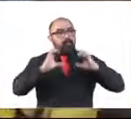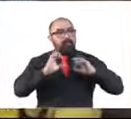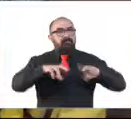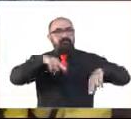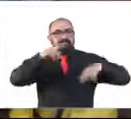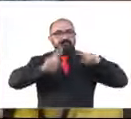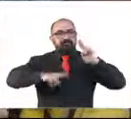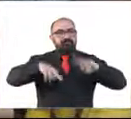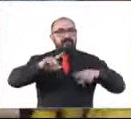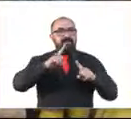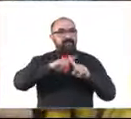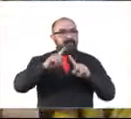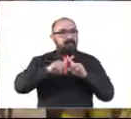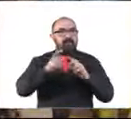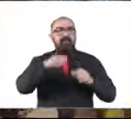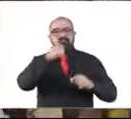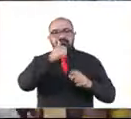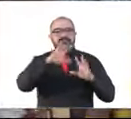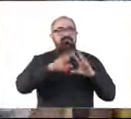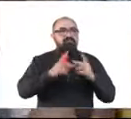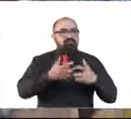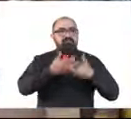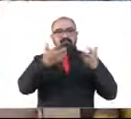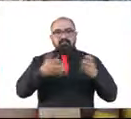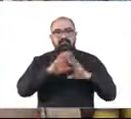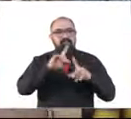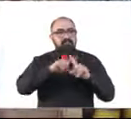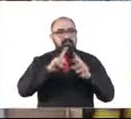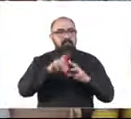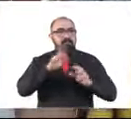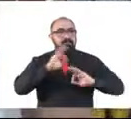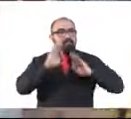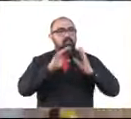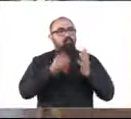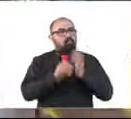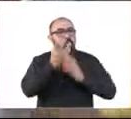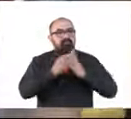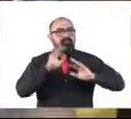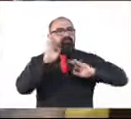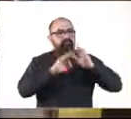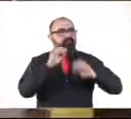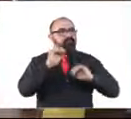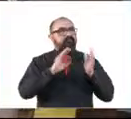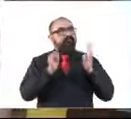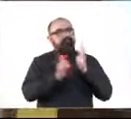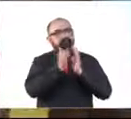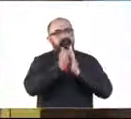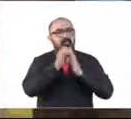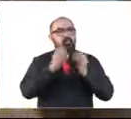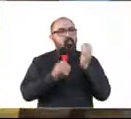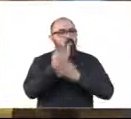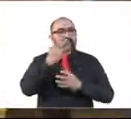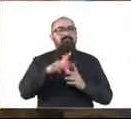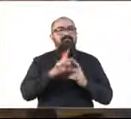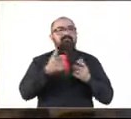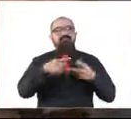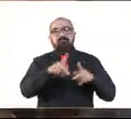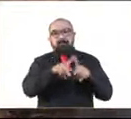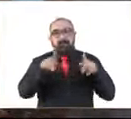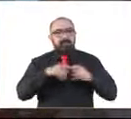ambiente. Se han hecho obras, pero también muchos parques. Y este tema del suelo de conservación, que de pronto por